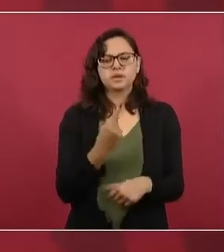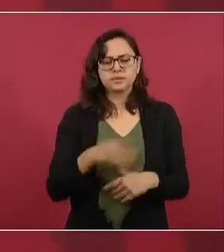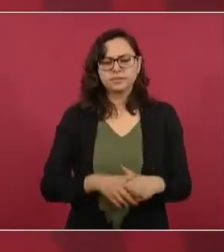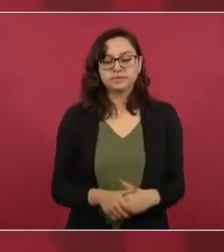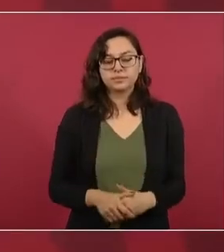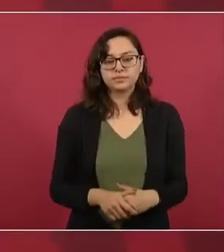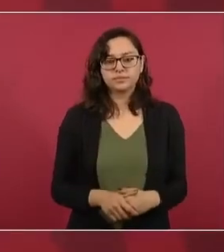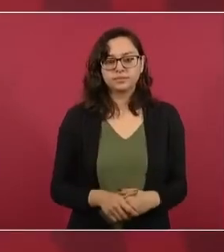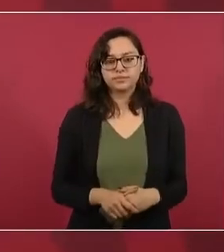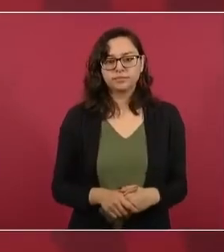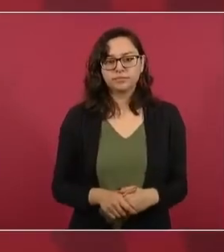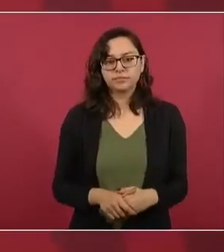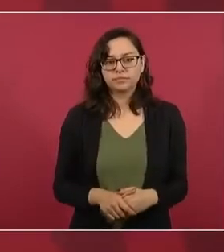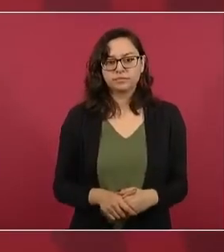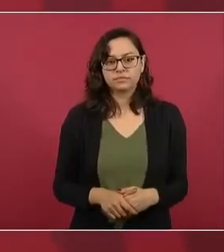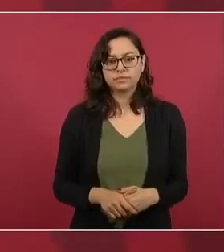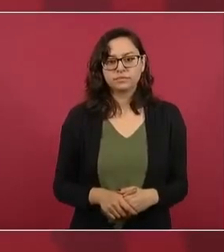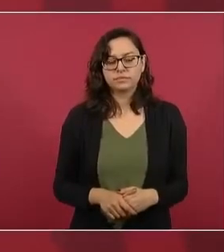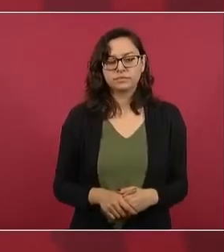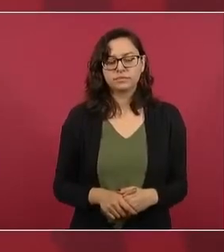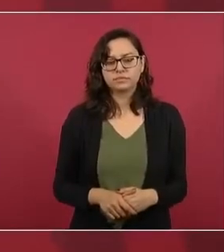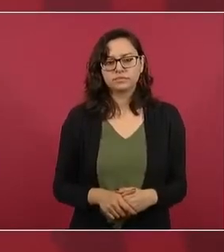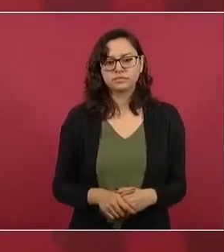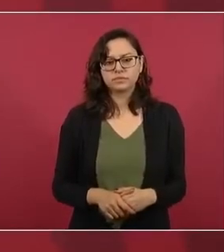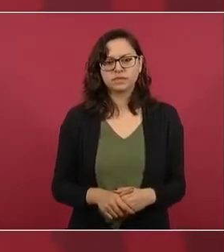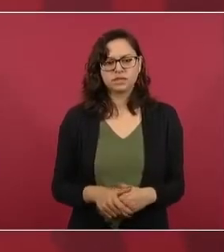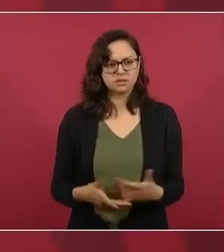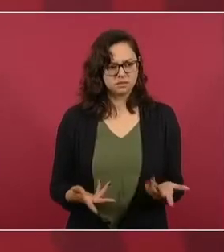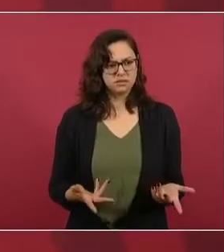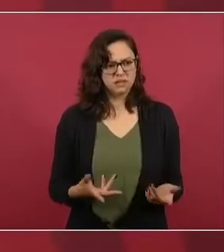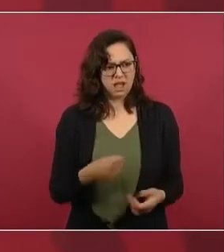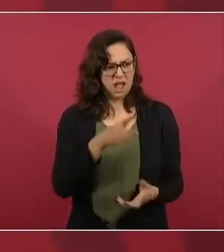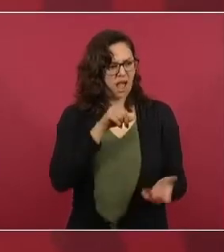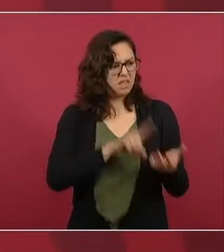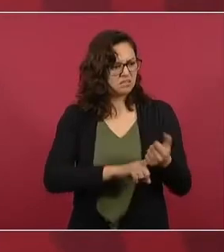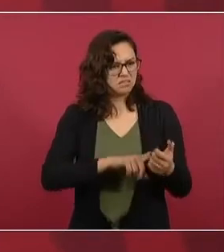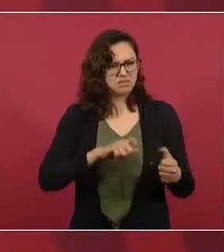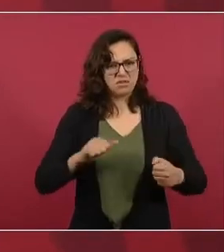Tuvo que ver con un organismo de estos autónomos,